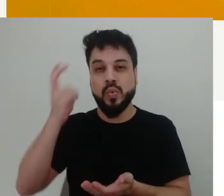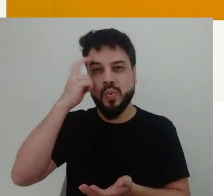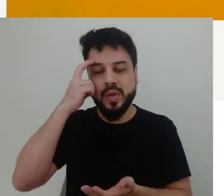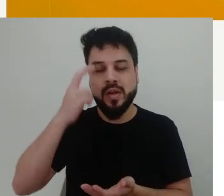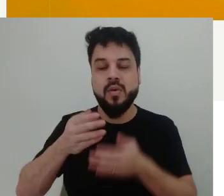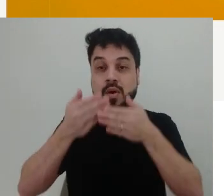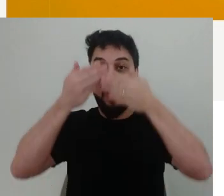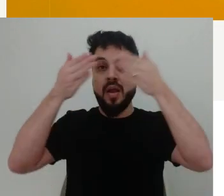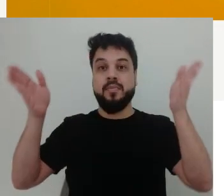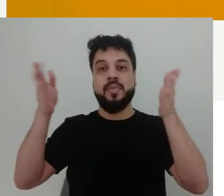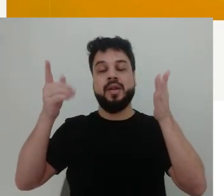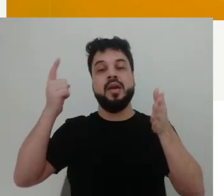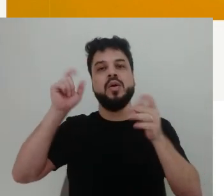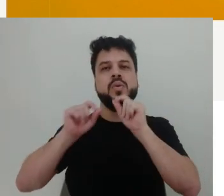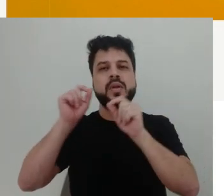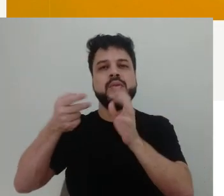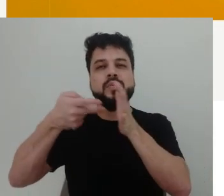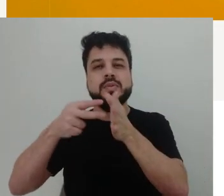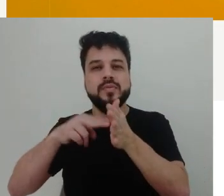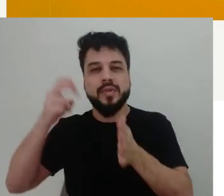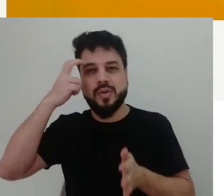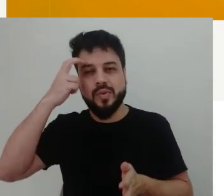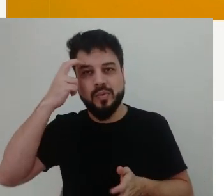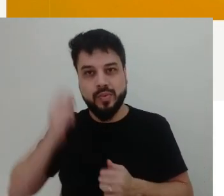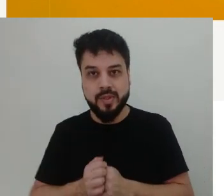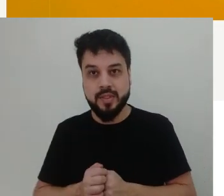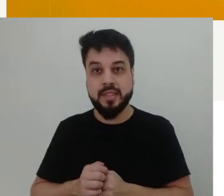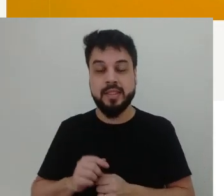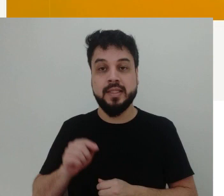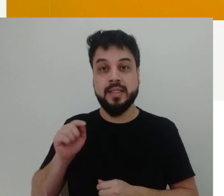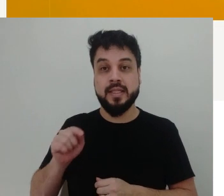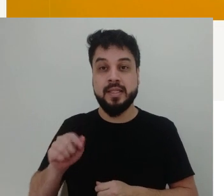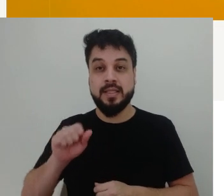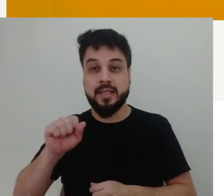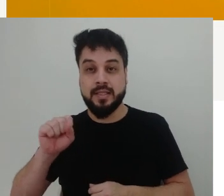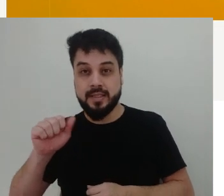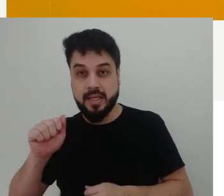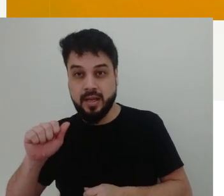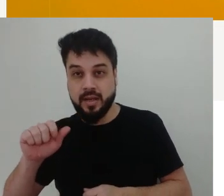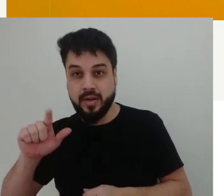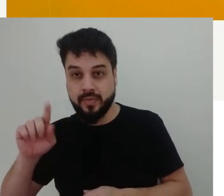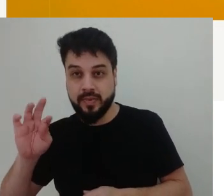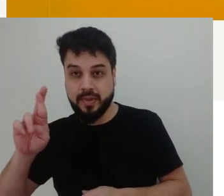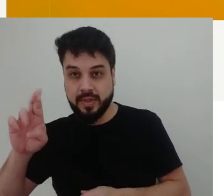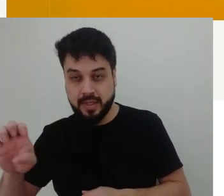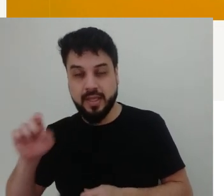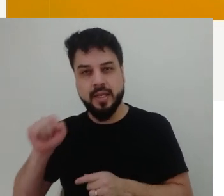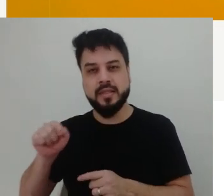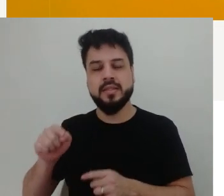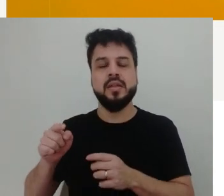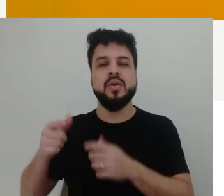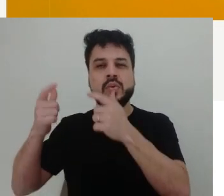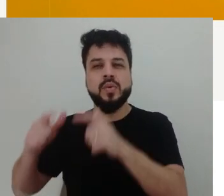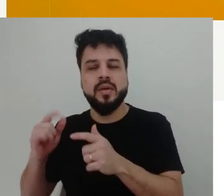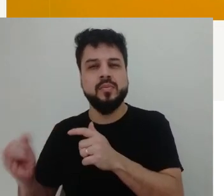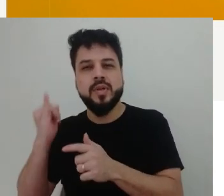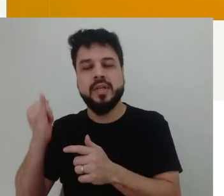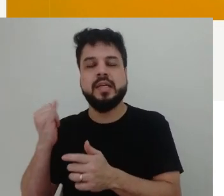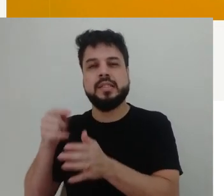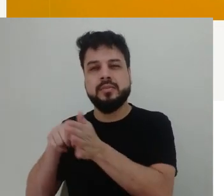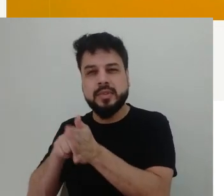referentes locales de la gestión cultural. Y en los últimos años he estado dedicada a la investigación